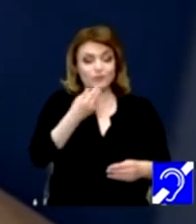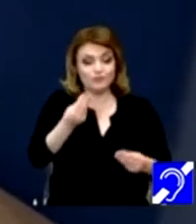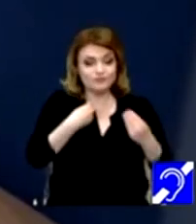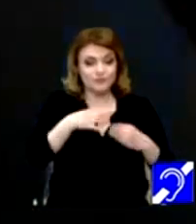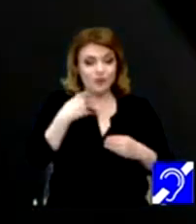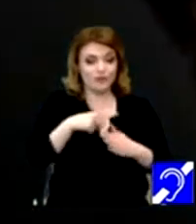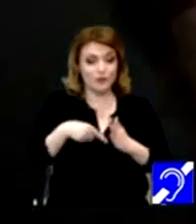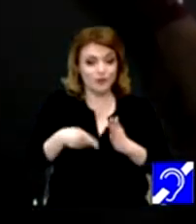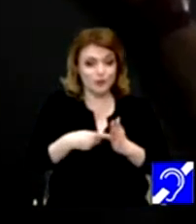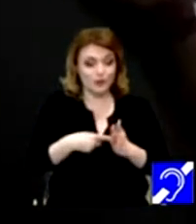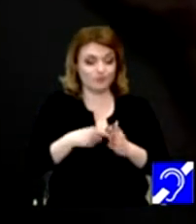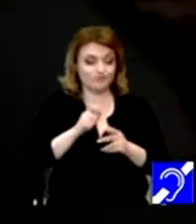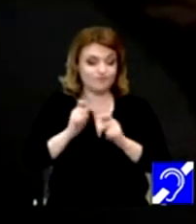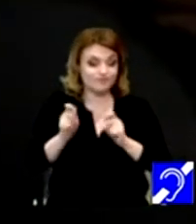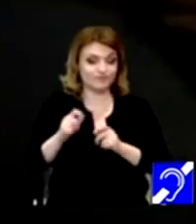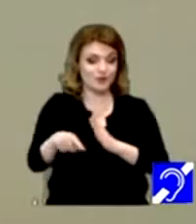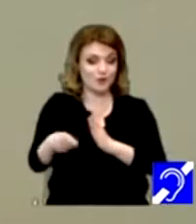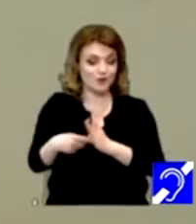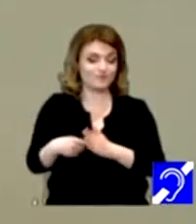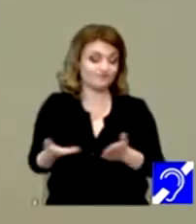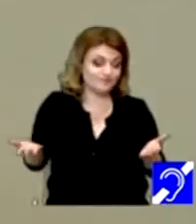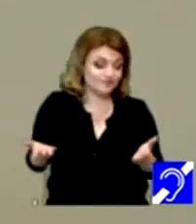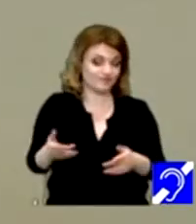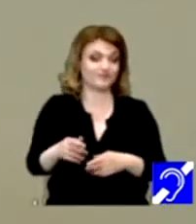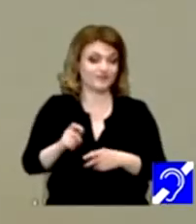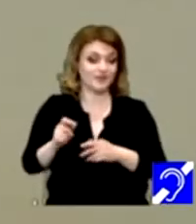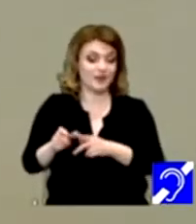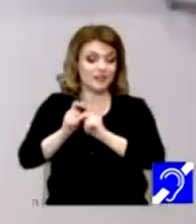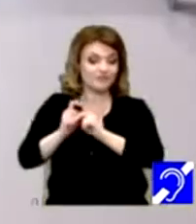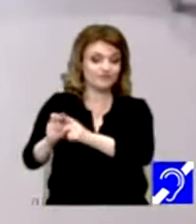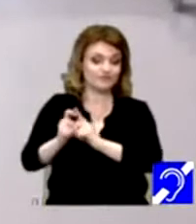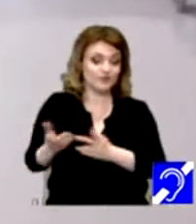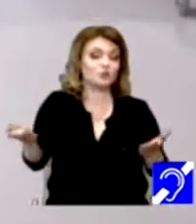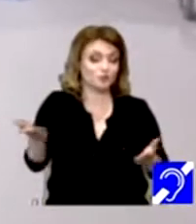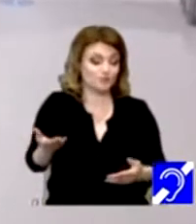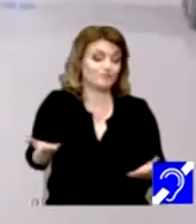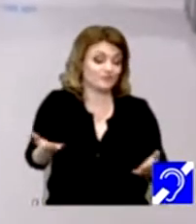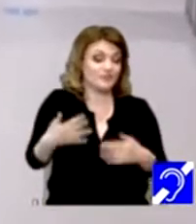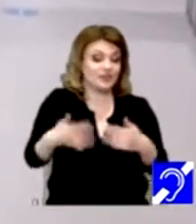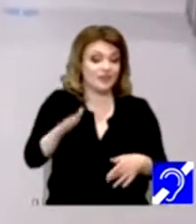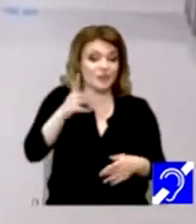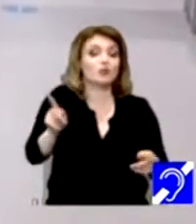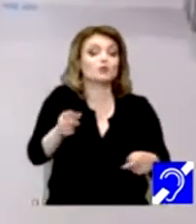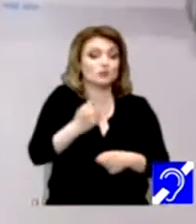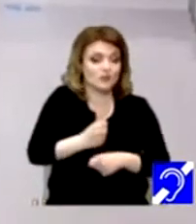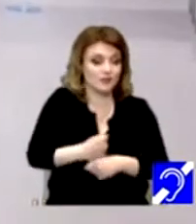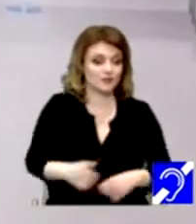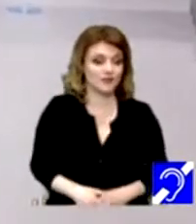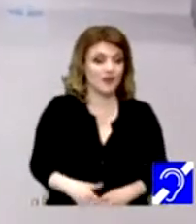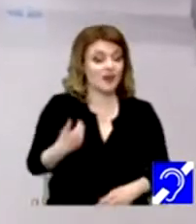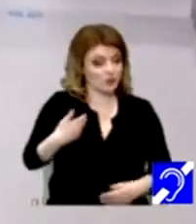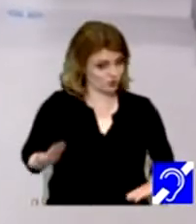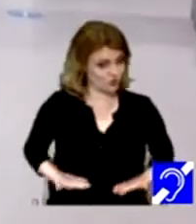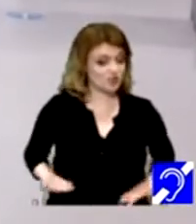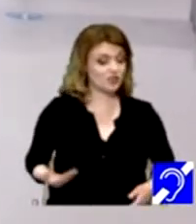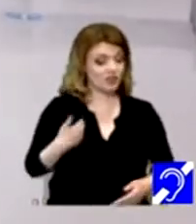hacerlas sí o sí. Până acum în Spania au fost administrate 8,7 milioane de vaccinuri. Pues vivir, empezar a pues si puedo viajar,